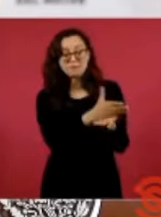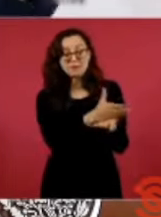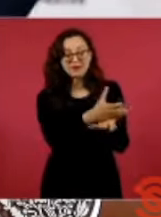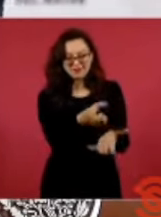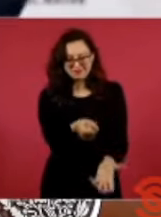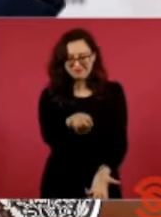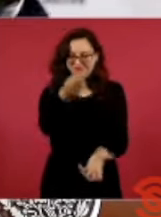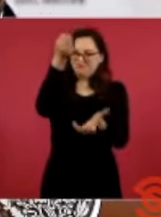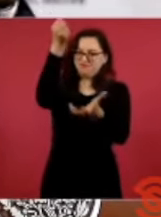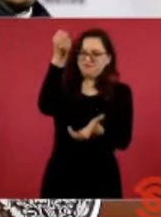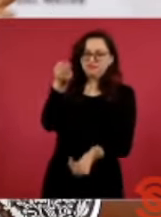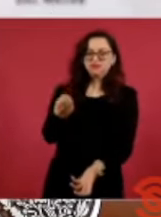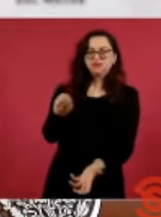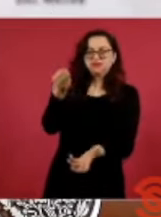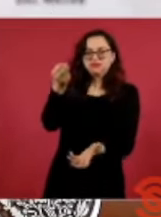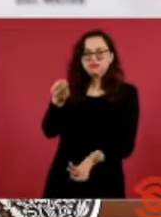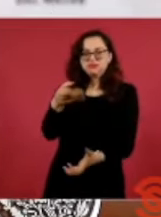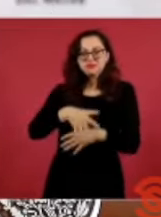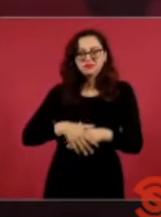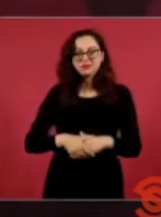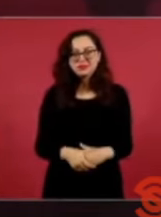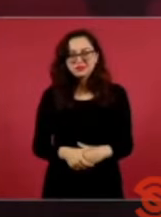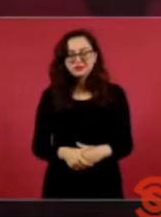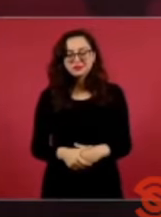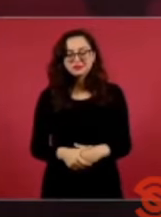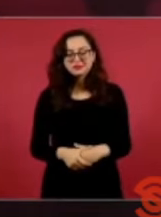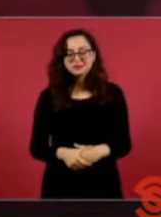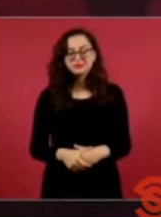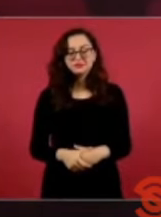Ayer me informaban